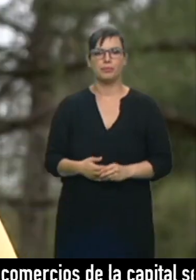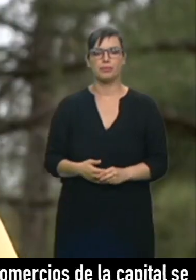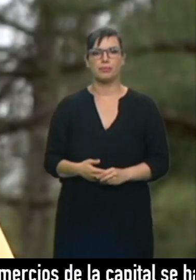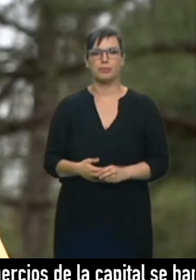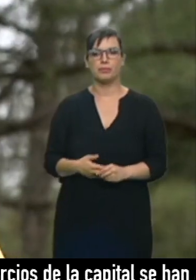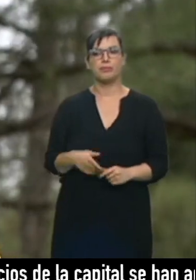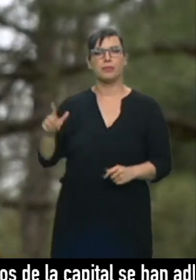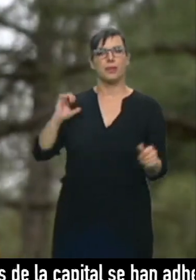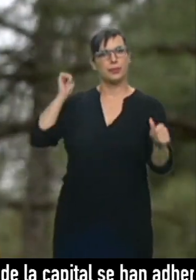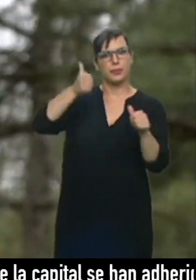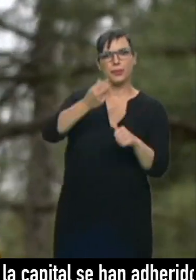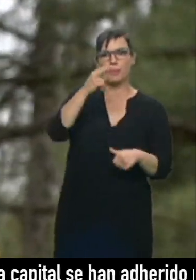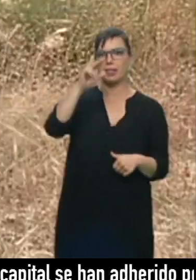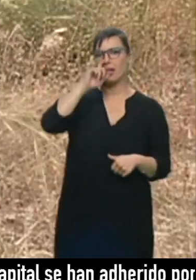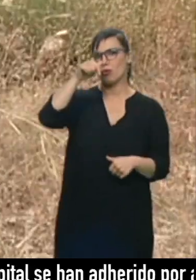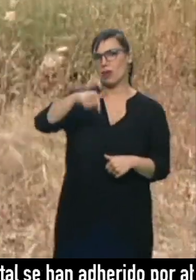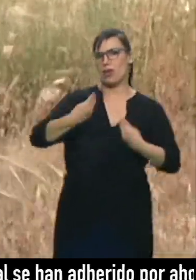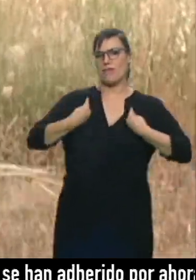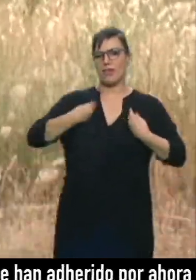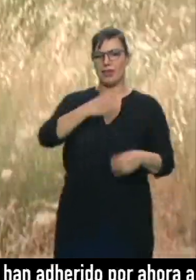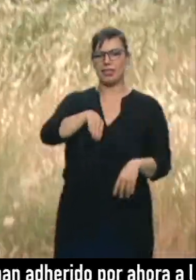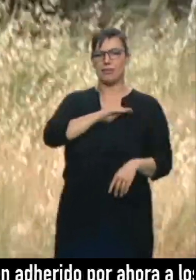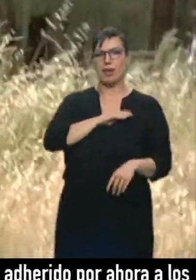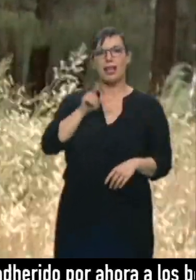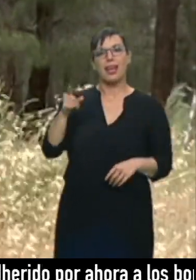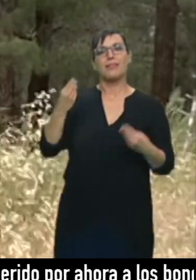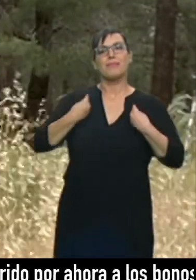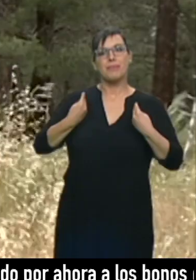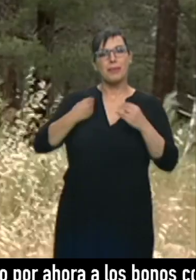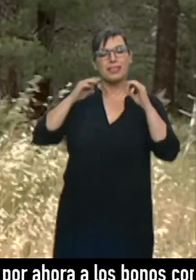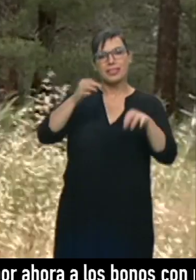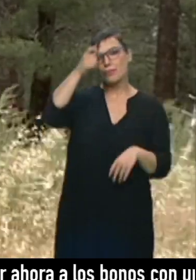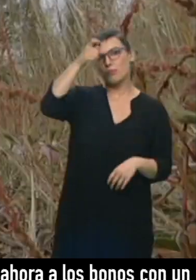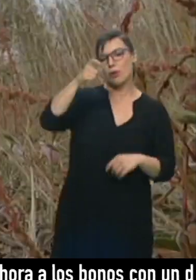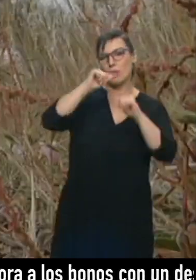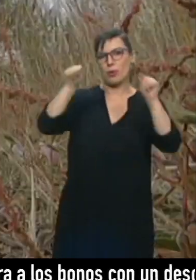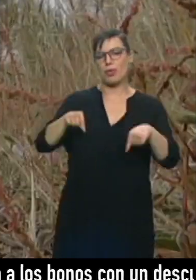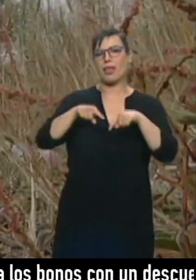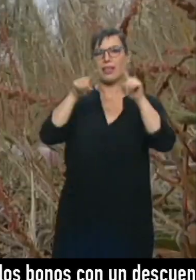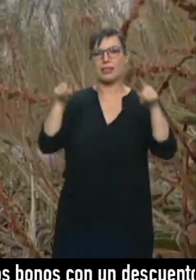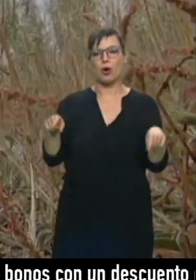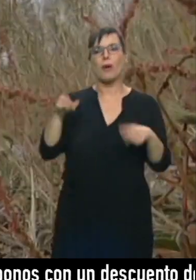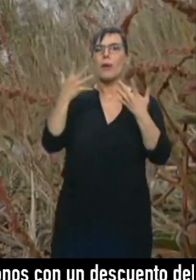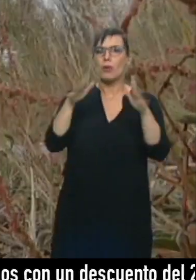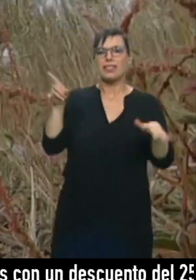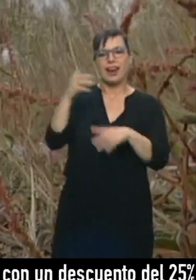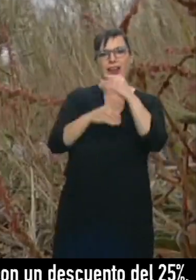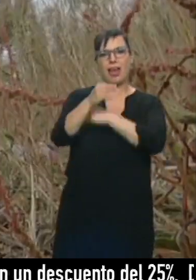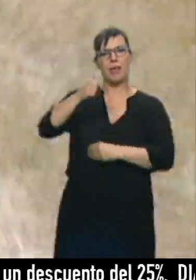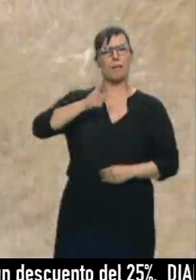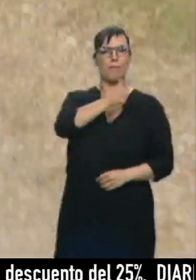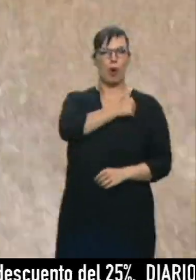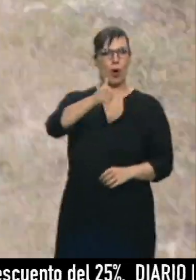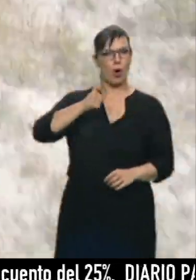Lleva 20 años viviendo en nuestro país, pero Jakub, residente en la localidad segoviana de Navas de Oro, no renuncia a su origen polaco. Enseguida les